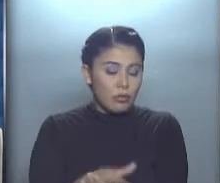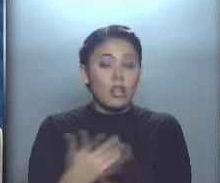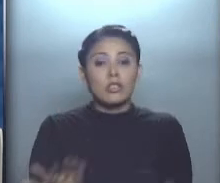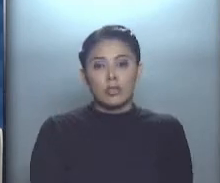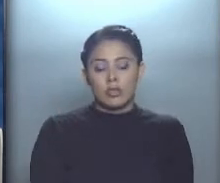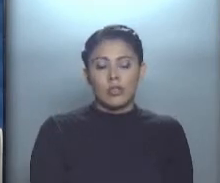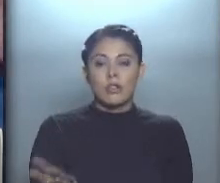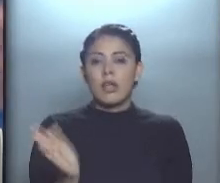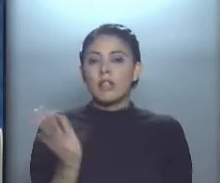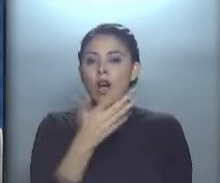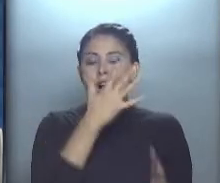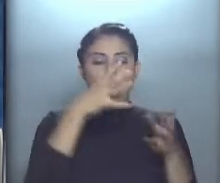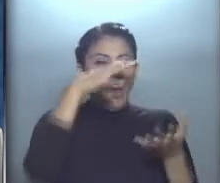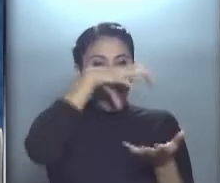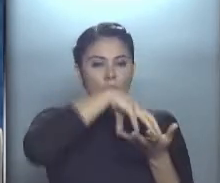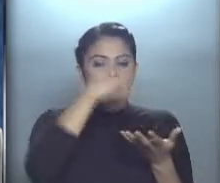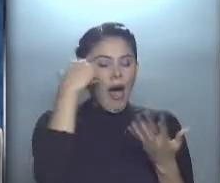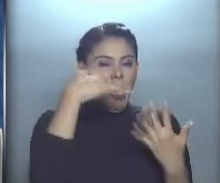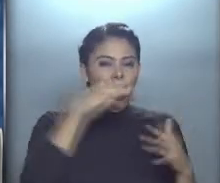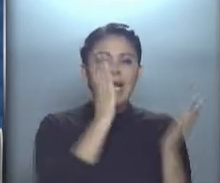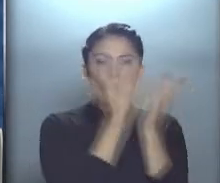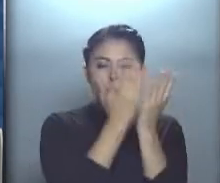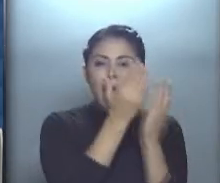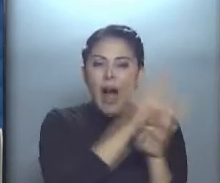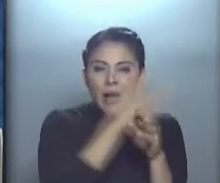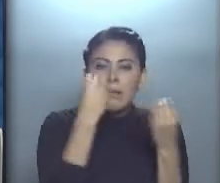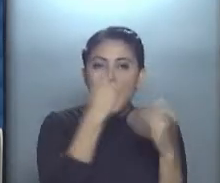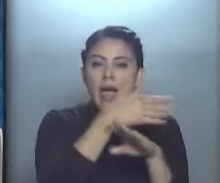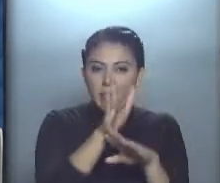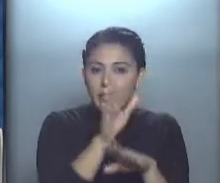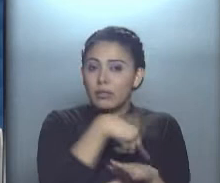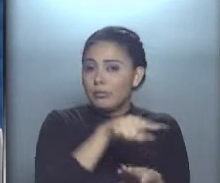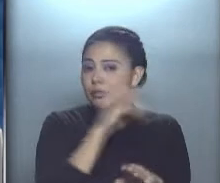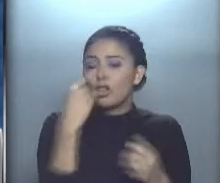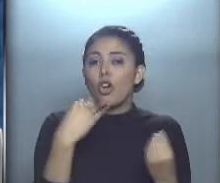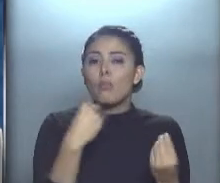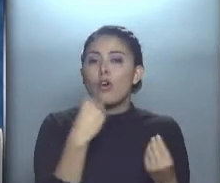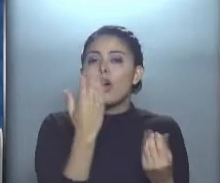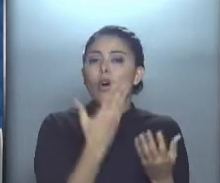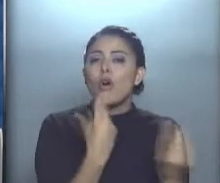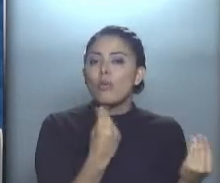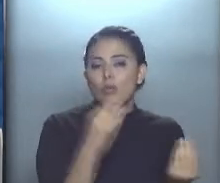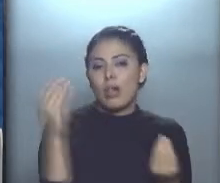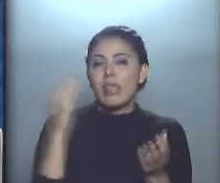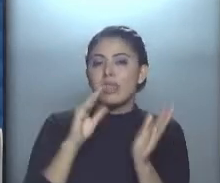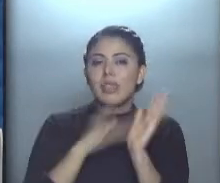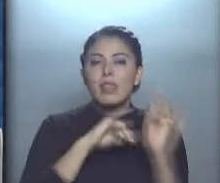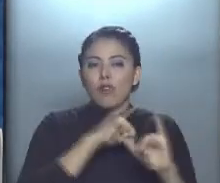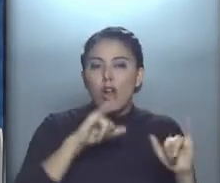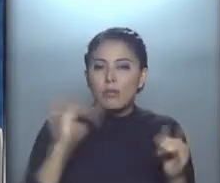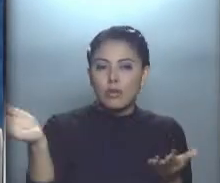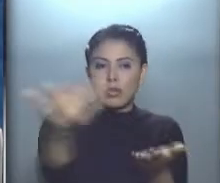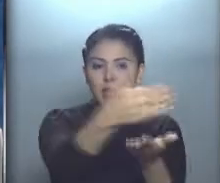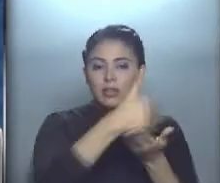sistema de inteligencia finalmente corresponde a la recopilación de datos que tienen que tener los